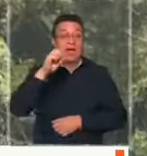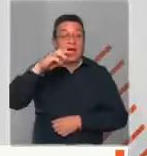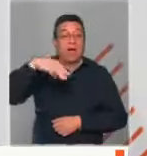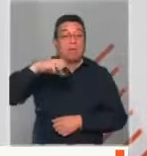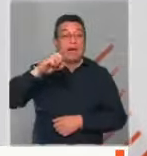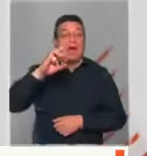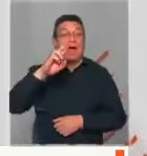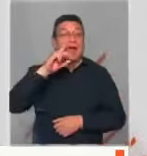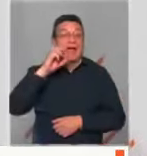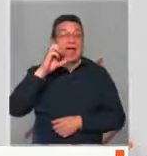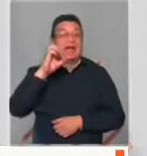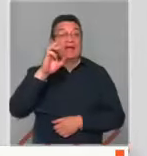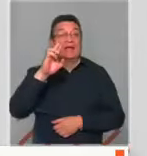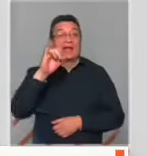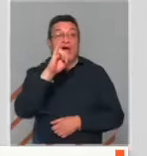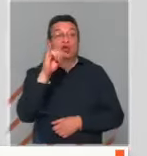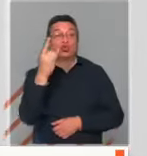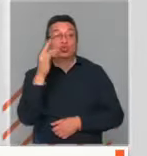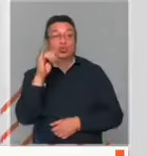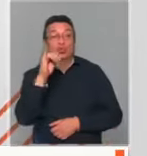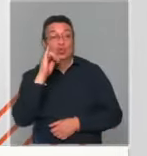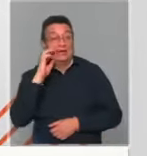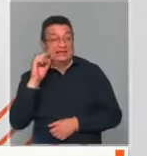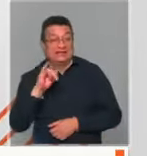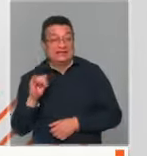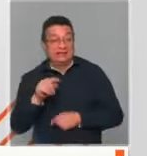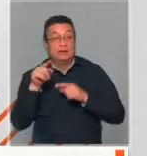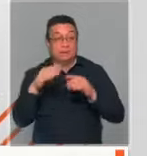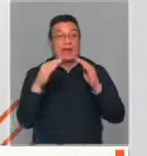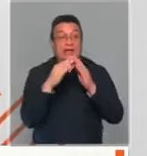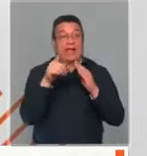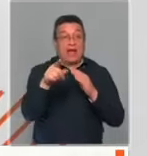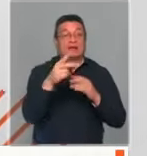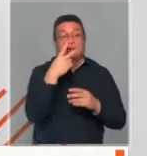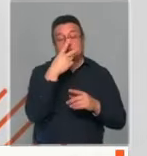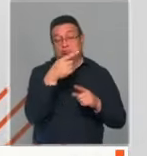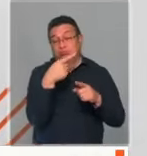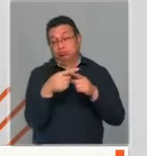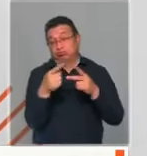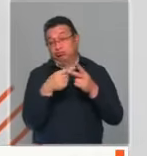con Carrión, los vecinos denuncian que en esta casa se ve de todo.